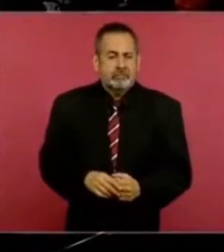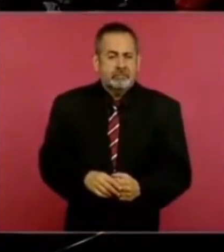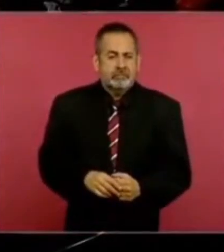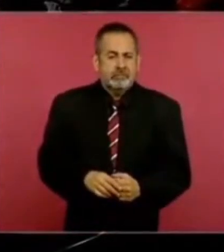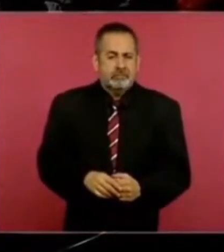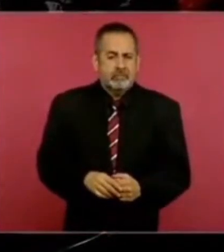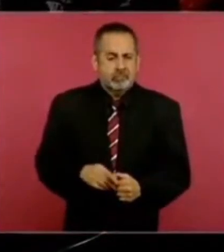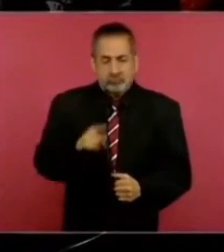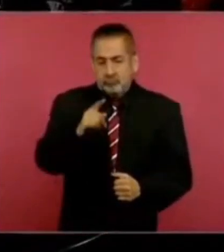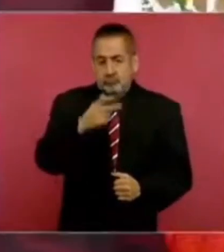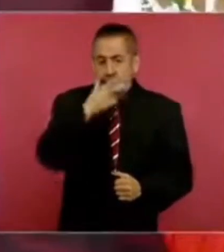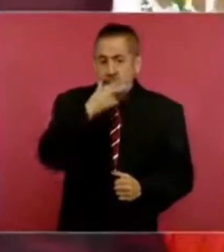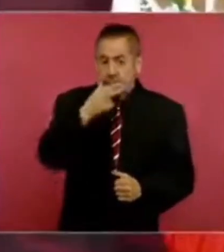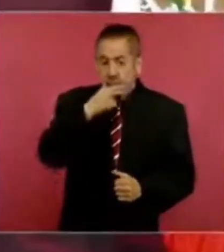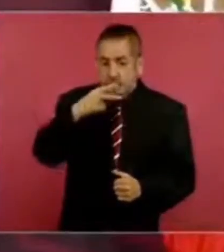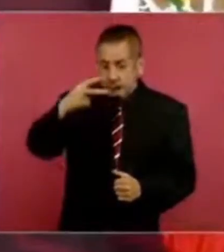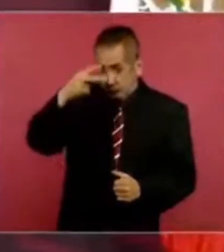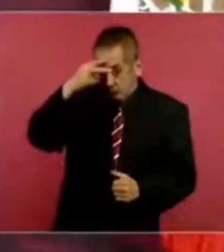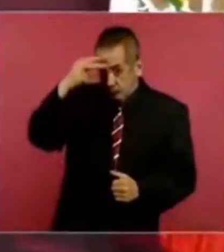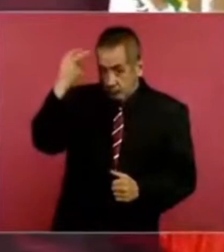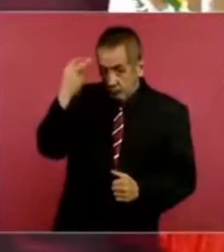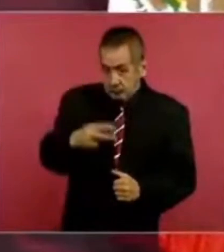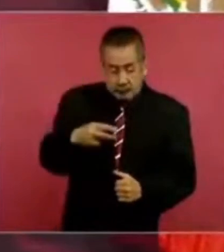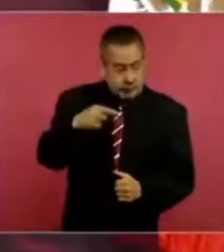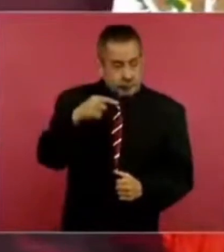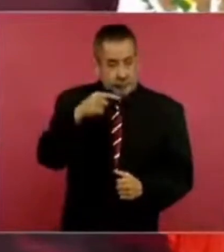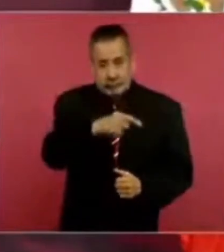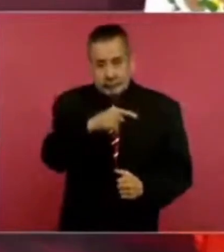de un mexicano,